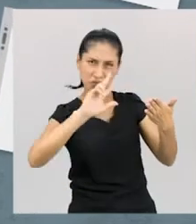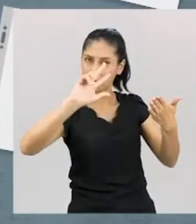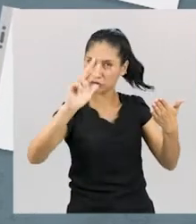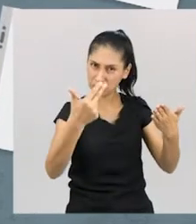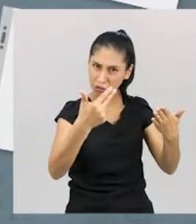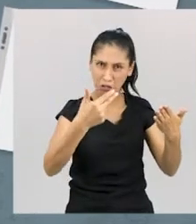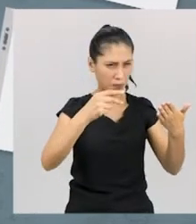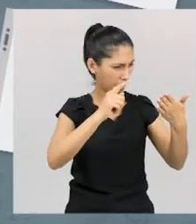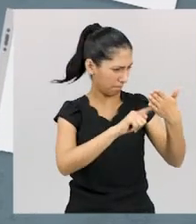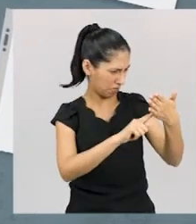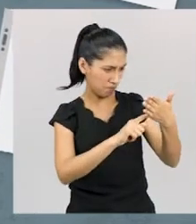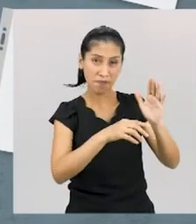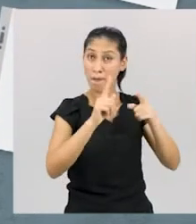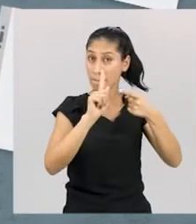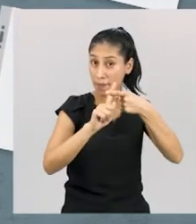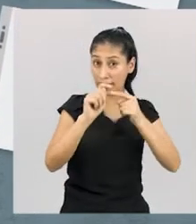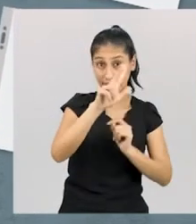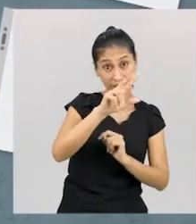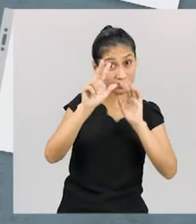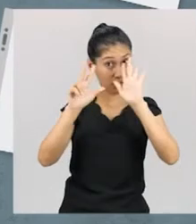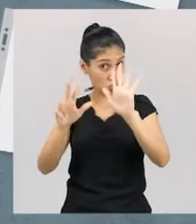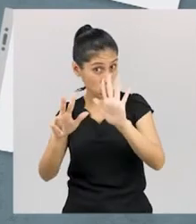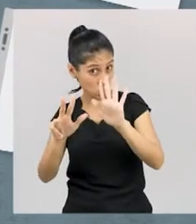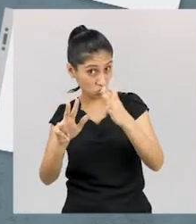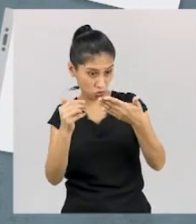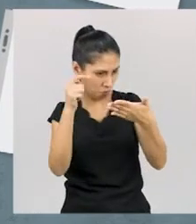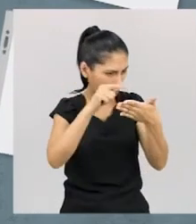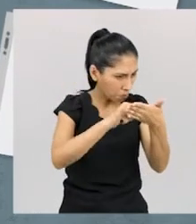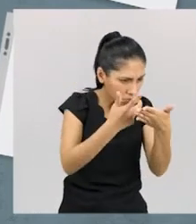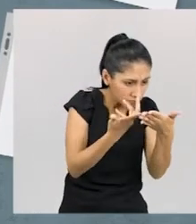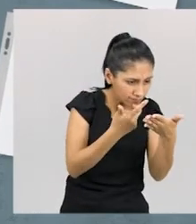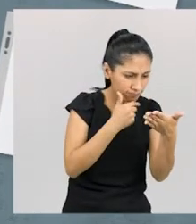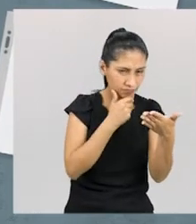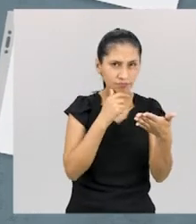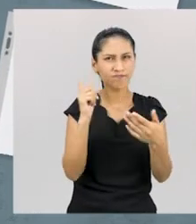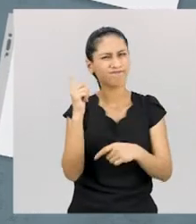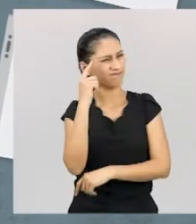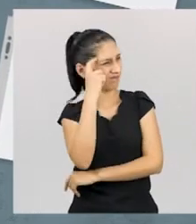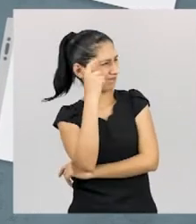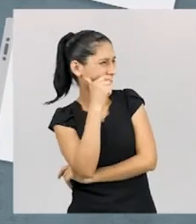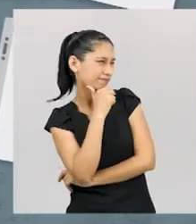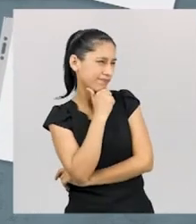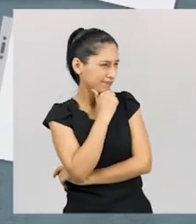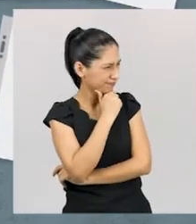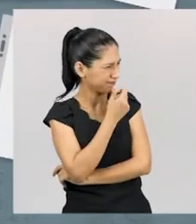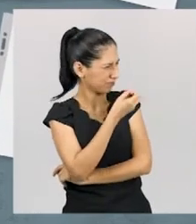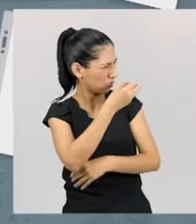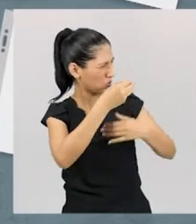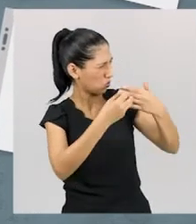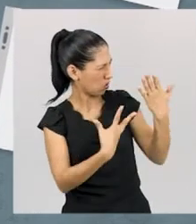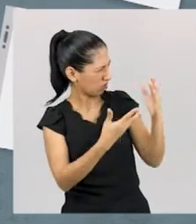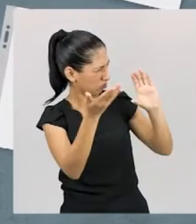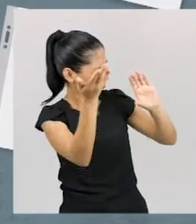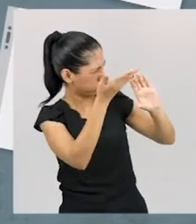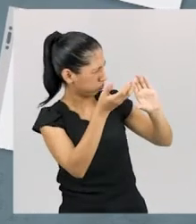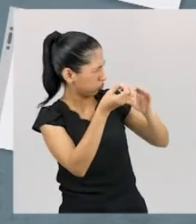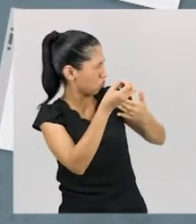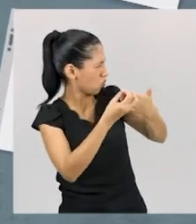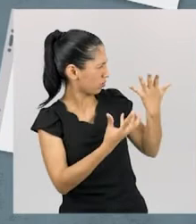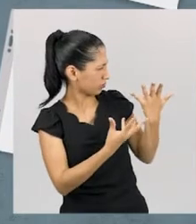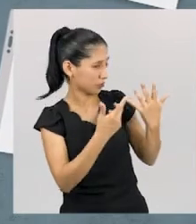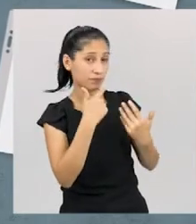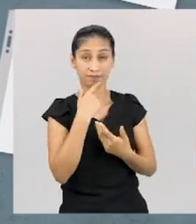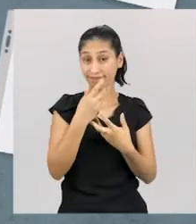y 38 expedientes más, no llegarían a la centena. Juan se quedó pensando cuántos podrían